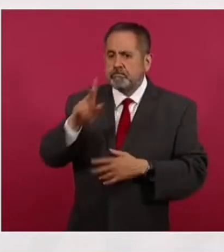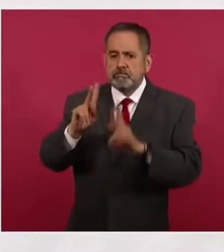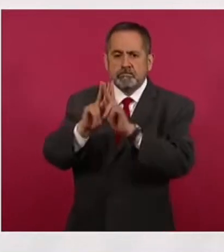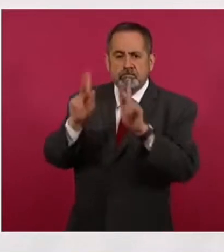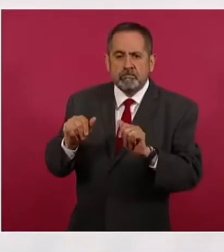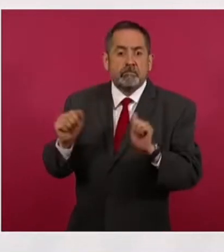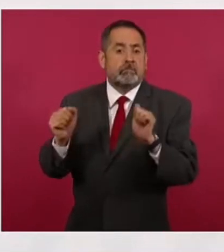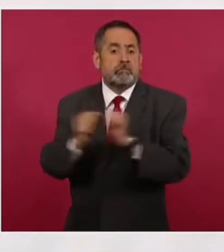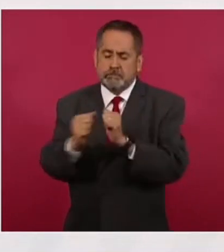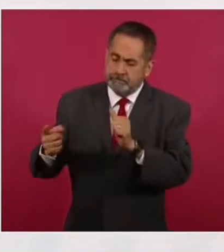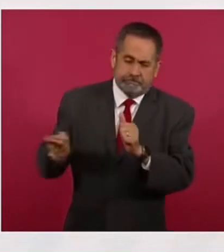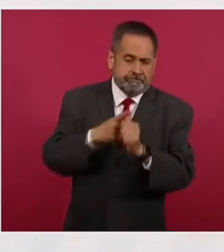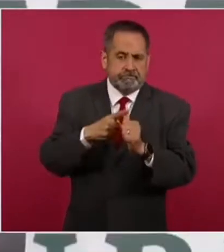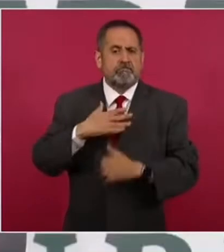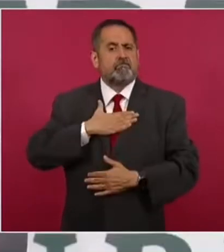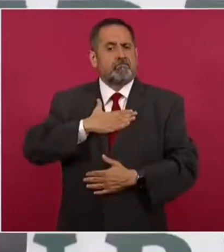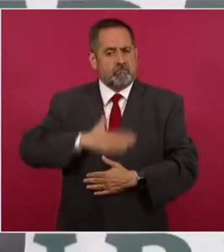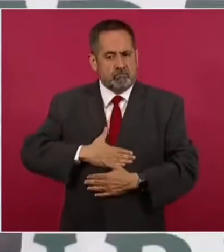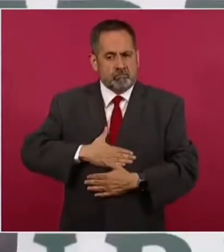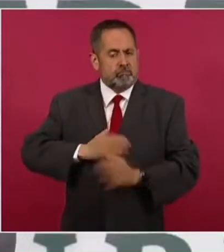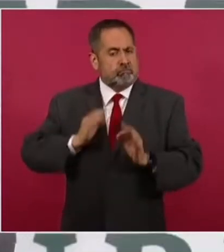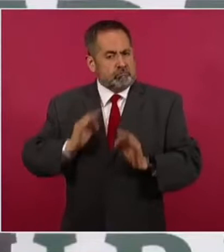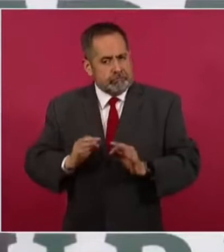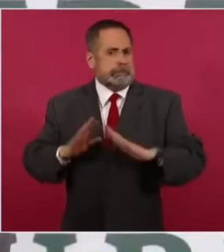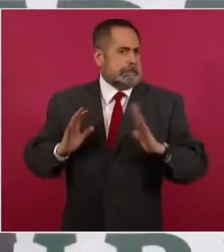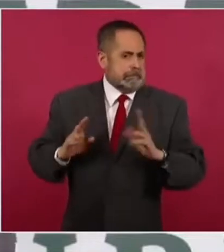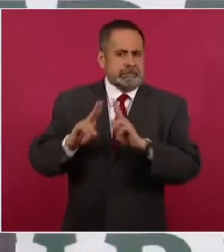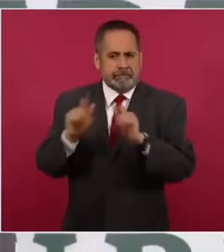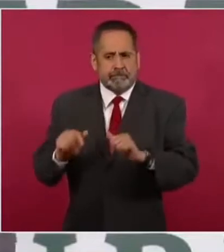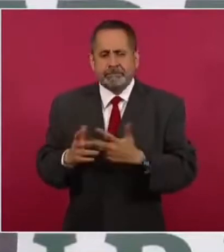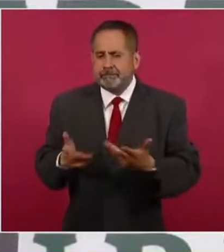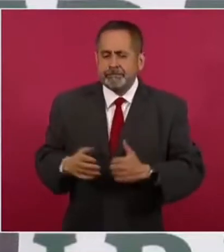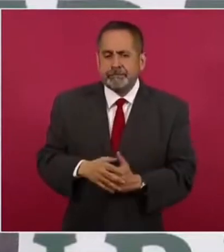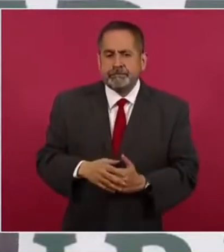la justicia, lo más que nos concedían